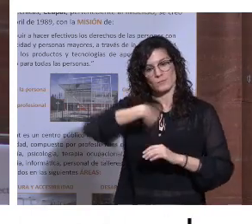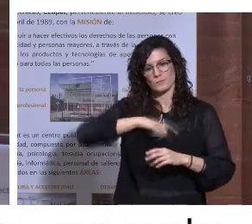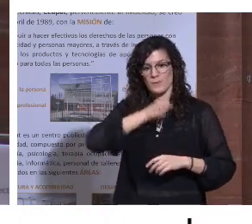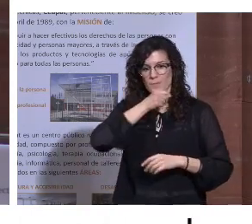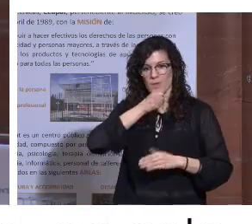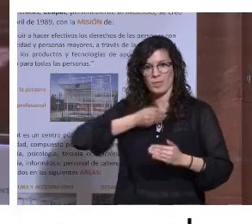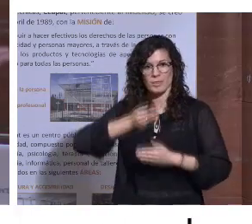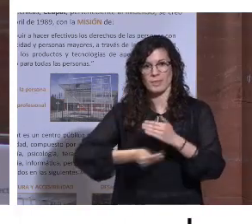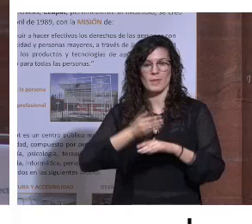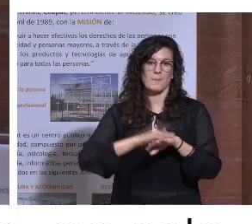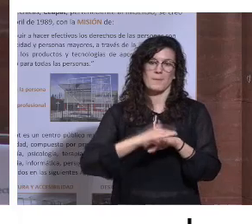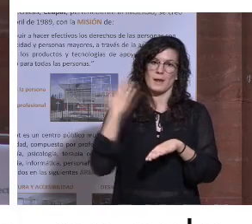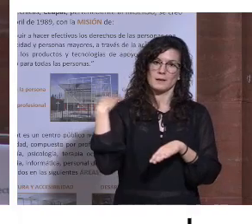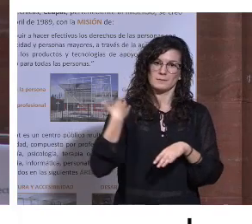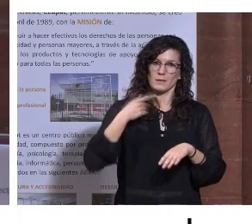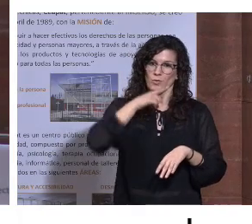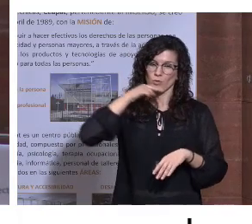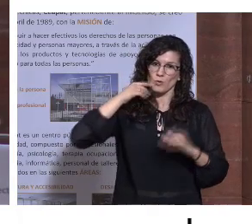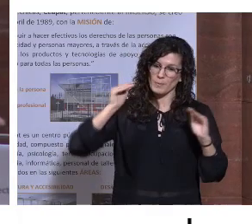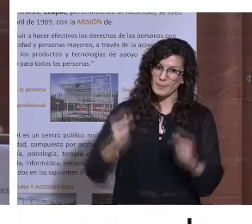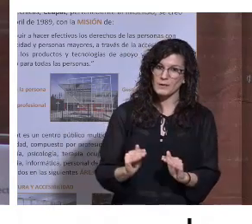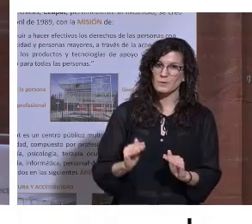menos lumbagos en el invierno, pues, ale,